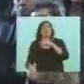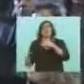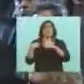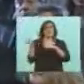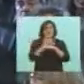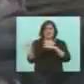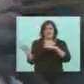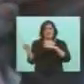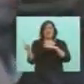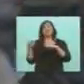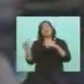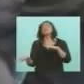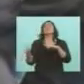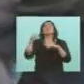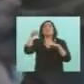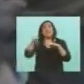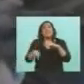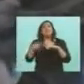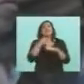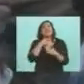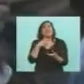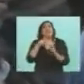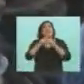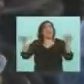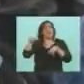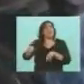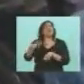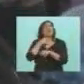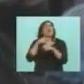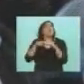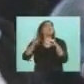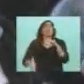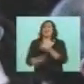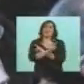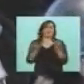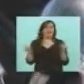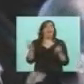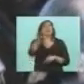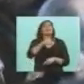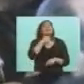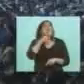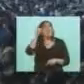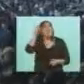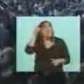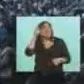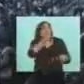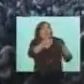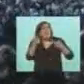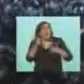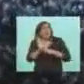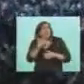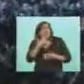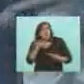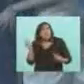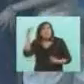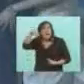Entonces, esto también, esto es lo que queremos, nunca menos que esto. Si vienen por más, mejor todavía, porque hay mejores